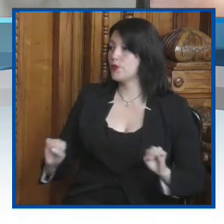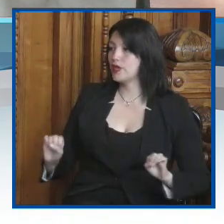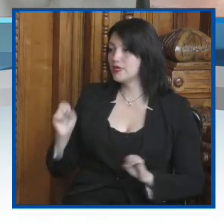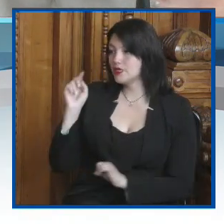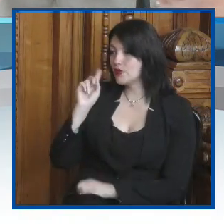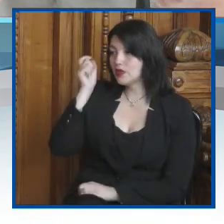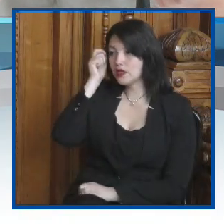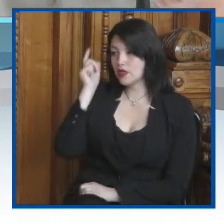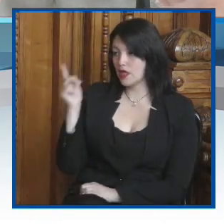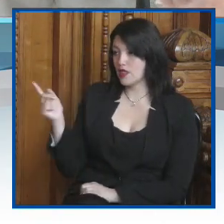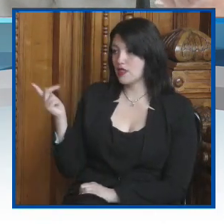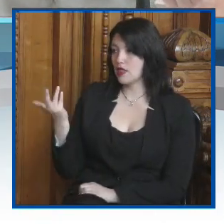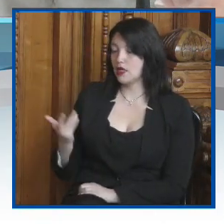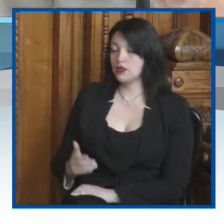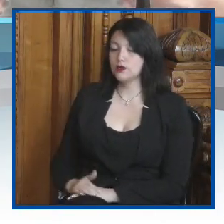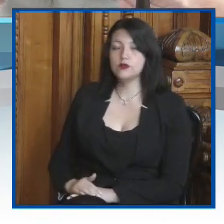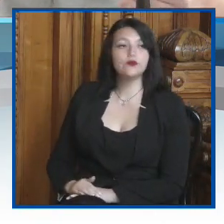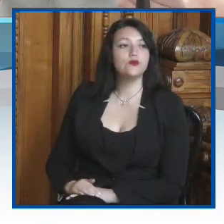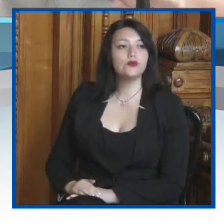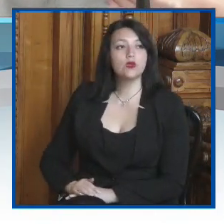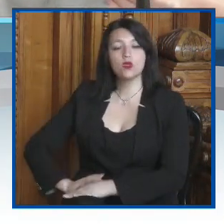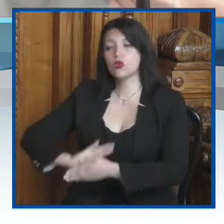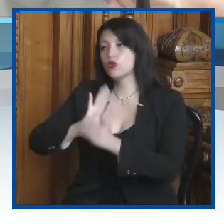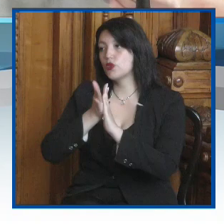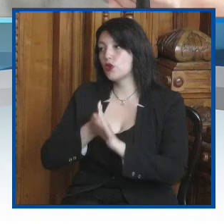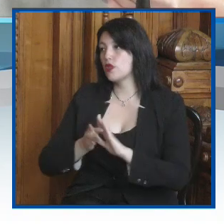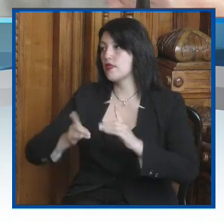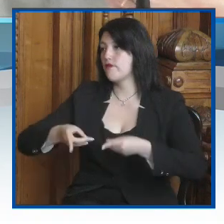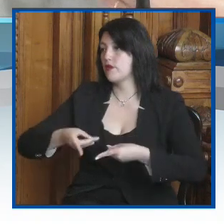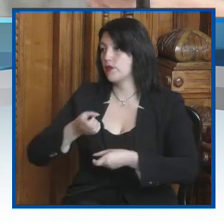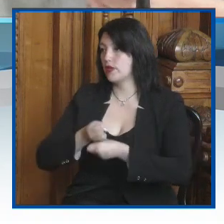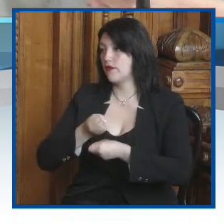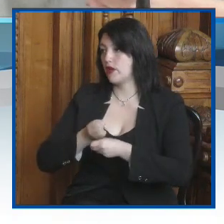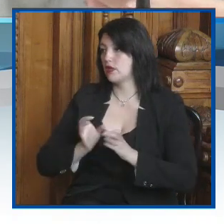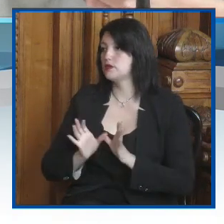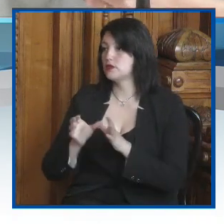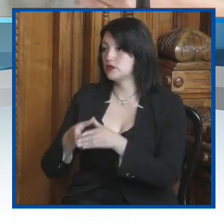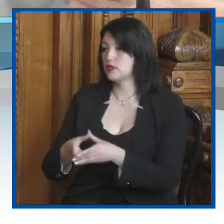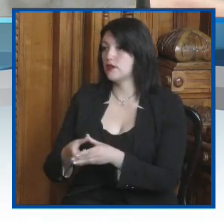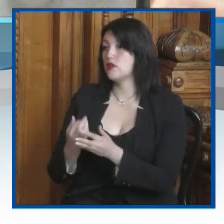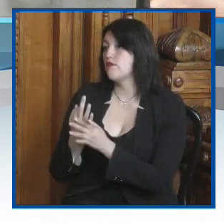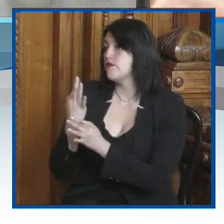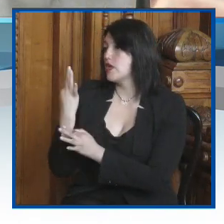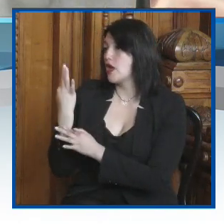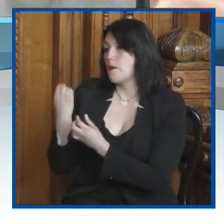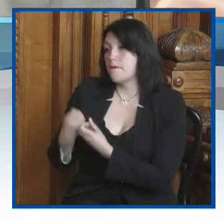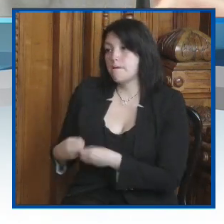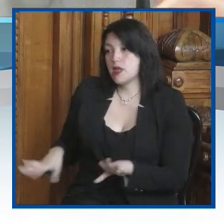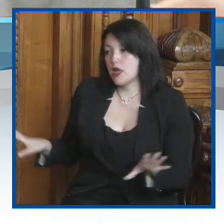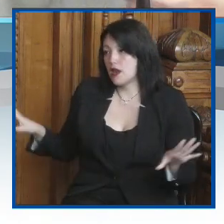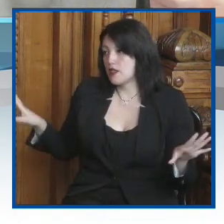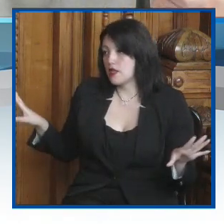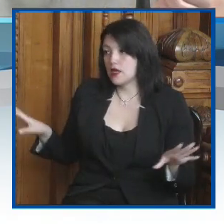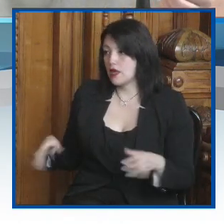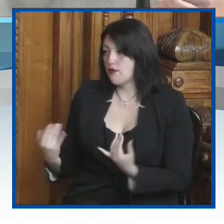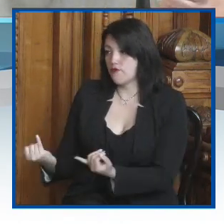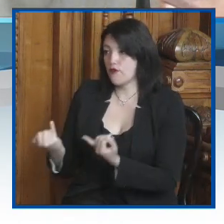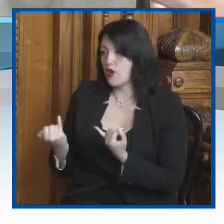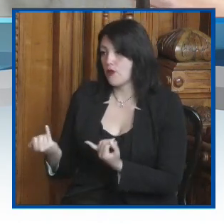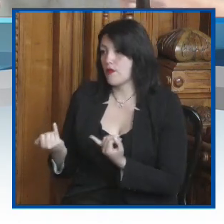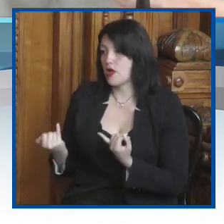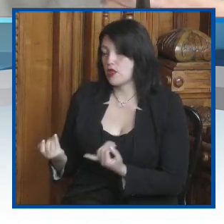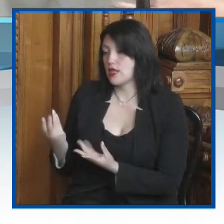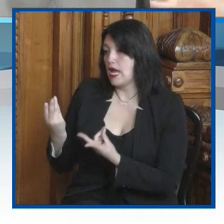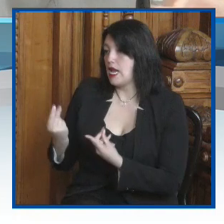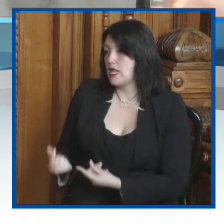Entonces, con esto creo que todos tenemos que trabajar. El fiscal, si no, pierde información de calidad. El fiscal